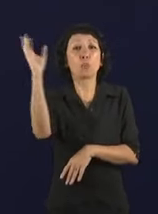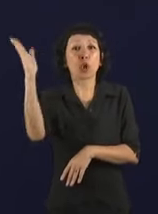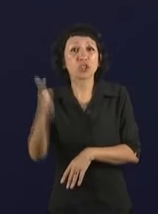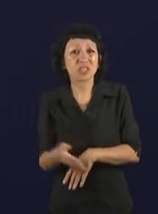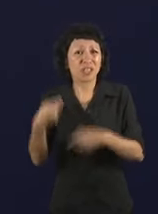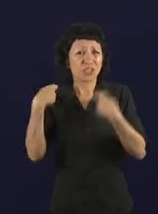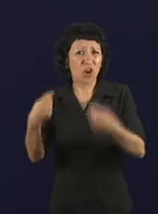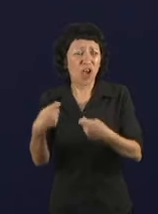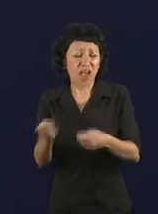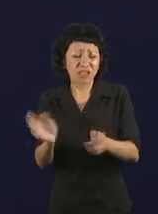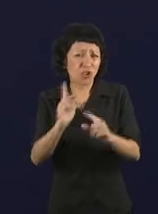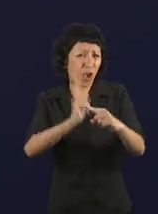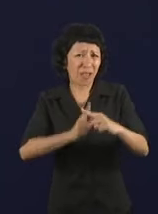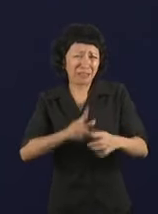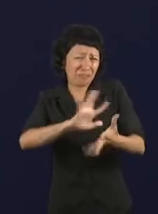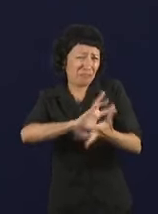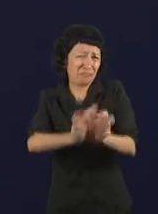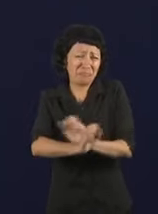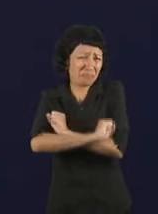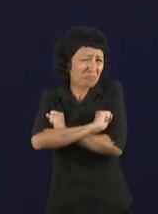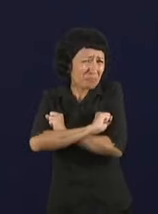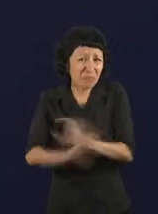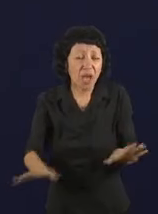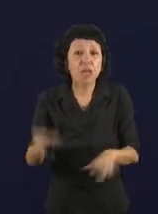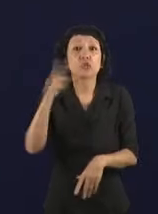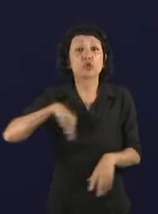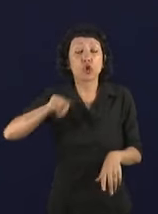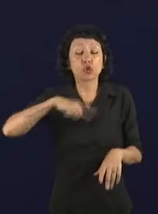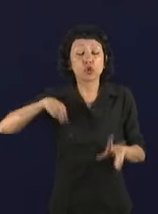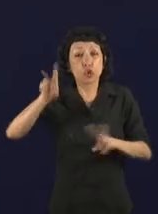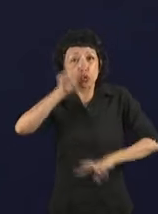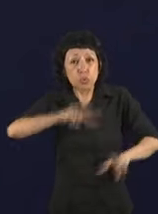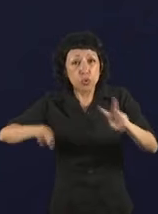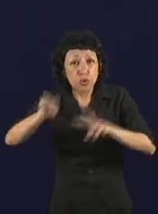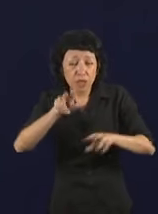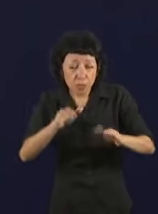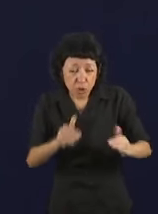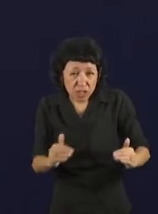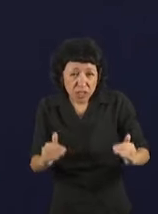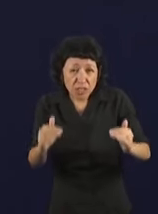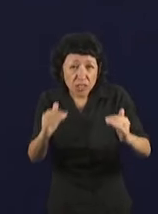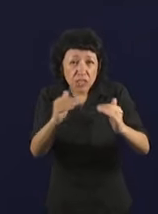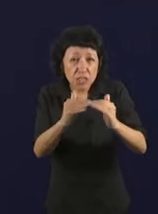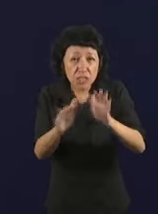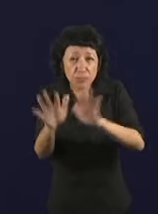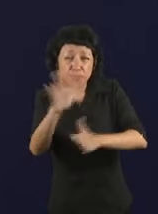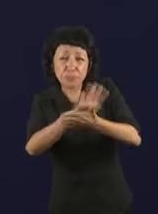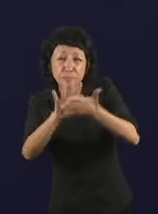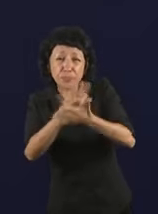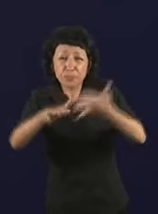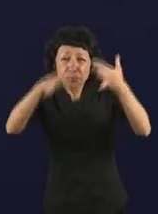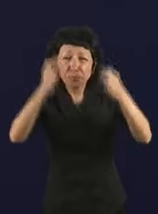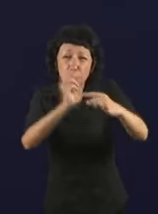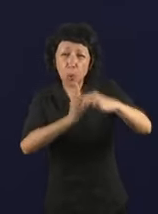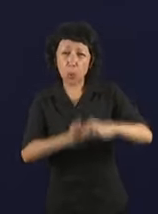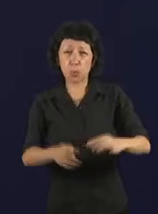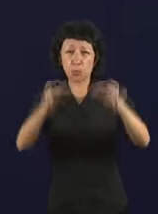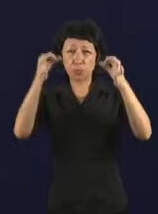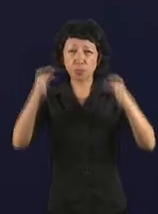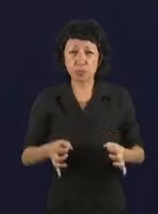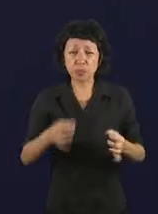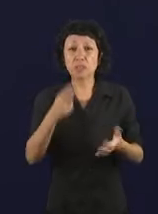están despedazadas y lo que estamos haciendo es lograr el equilibrio fiscal a como de lugar eh y de hecho vos sabes muy bien que el IVA es uno